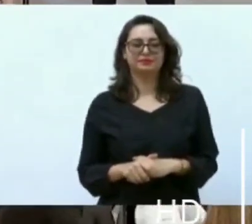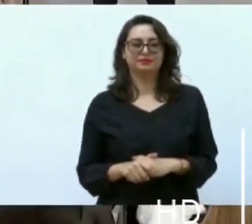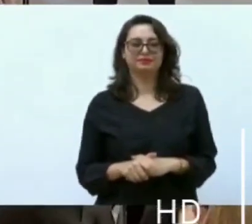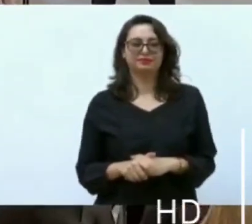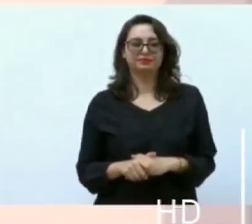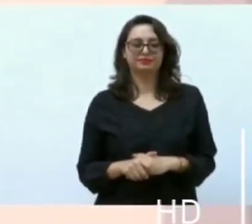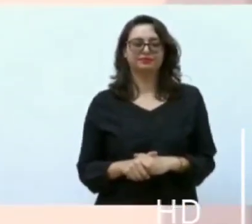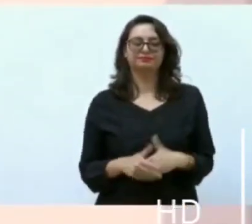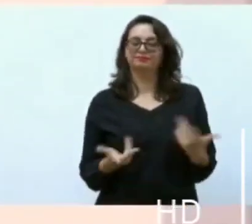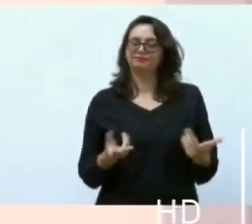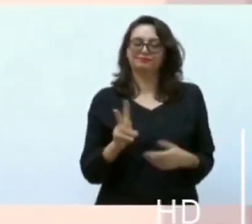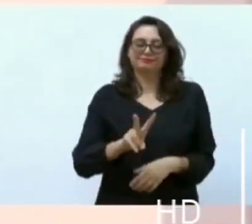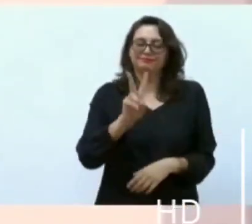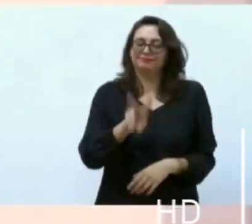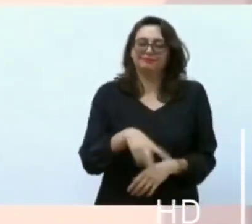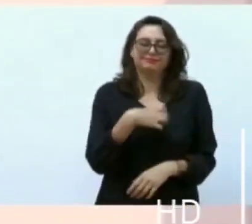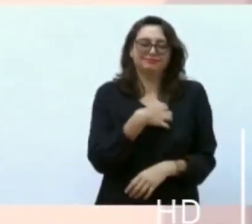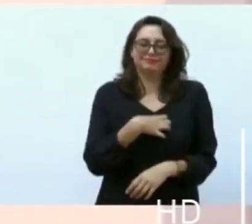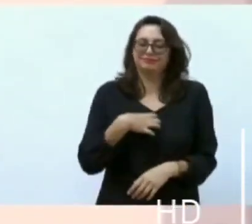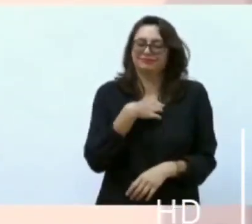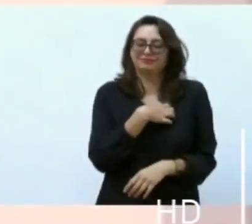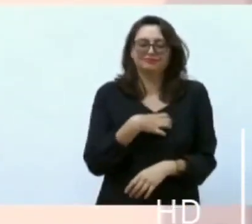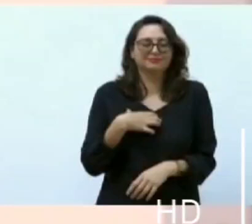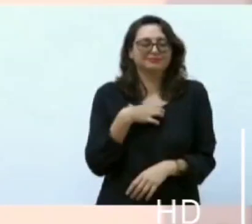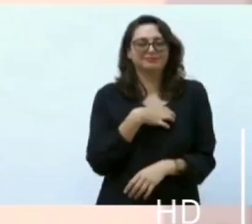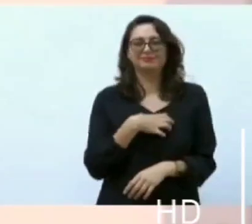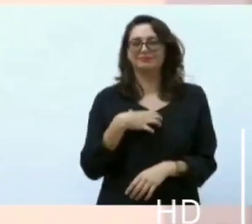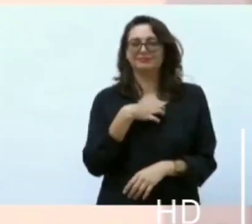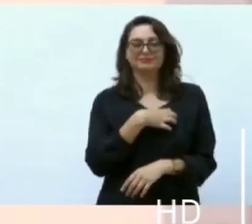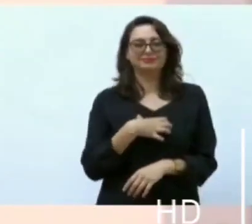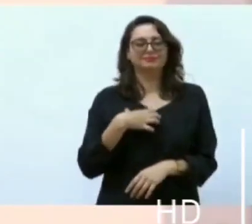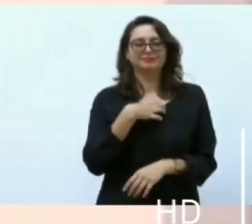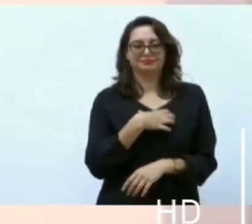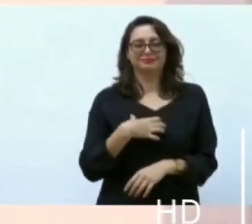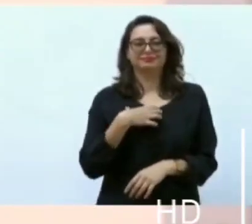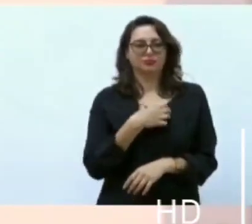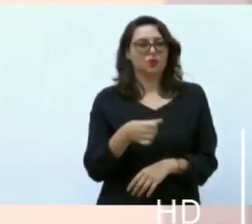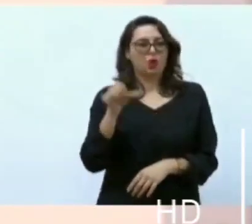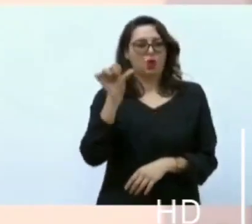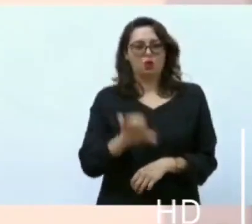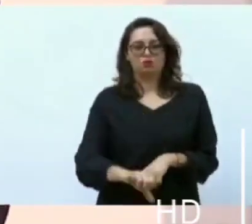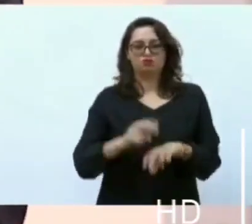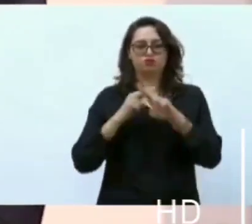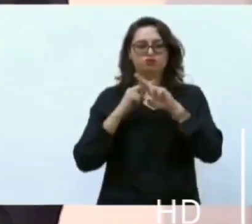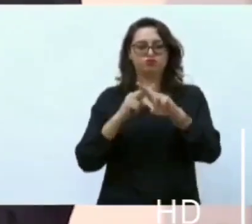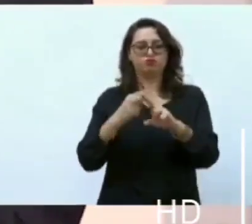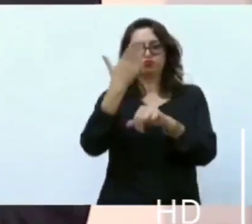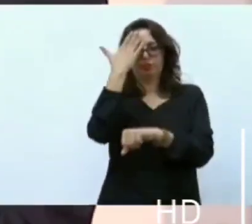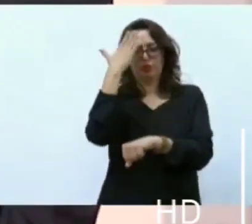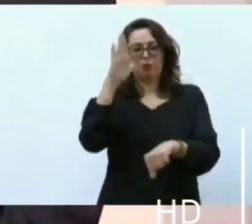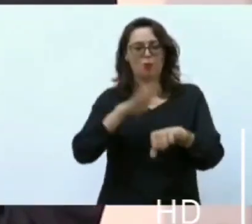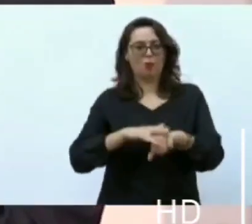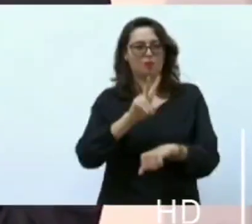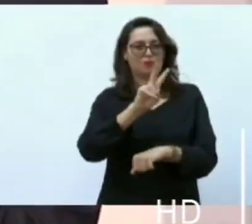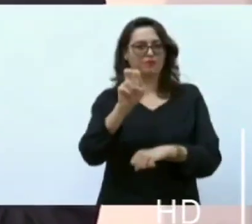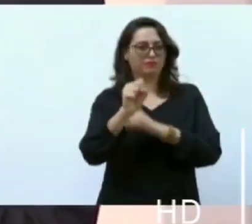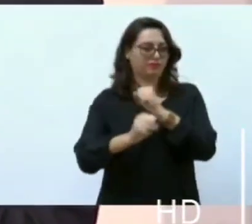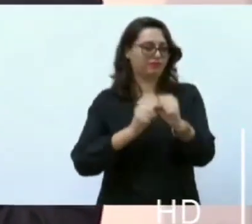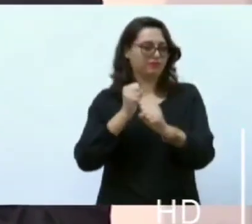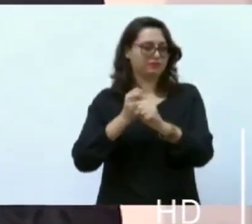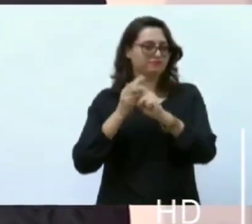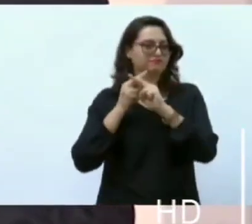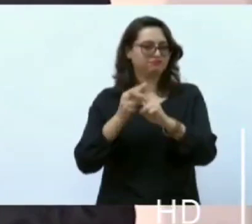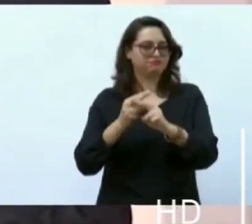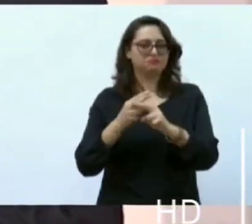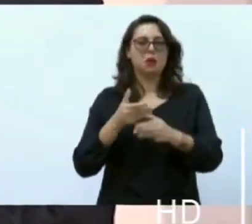Y estoy muy contento, la verdad, porque estamos conmemorando estos 200 años del archivo y sí se ha